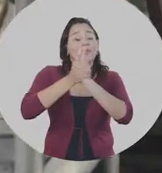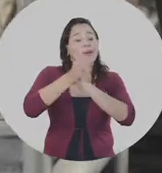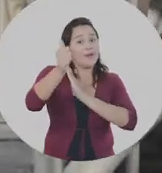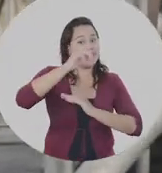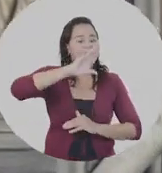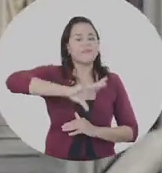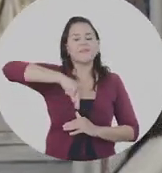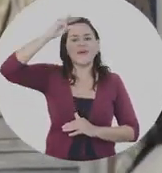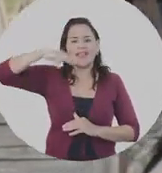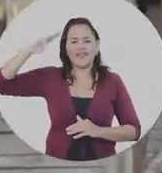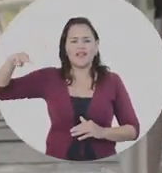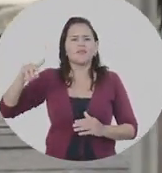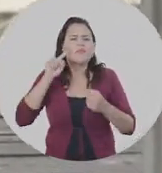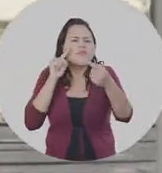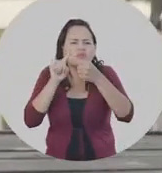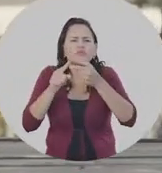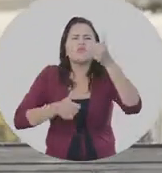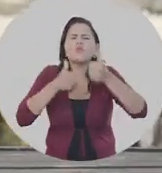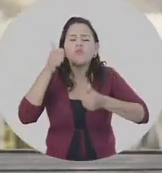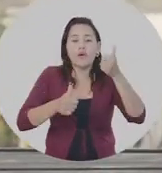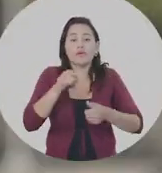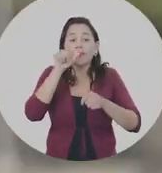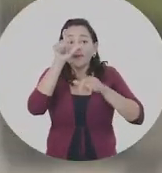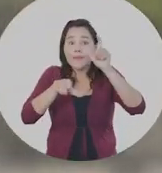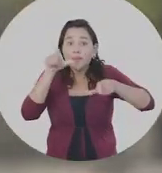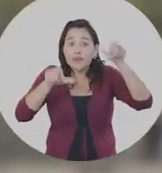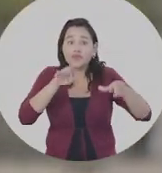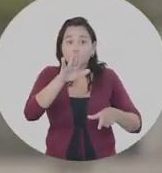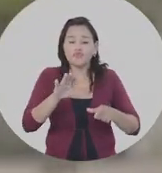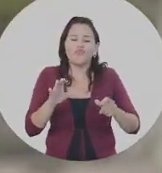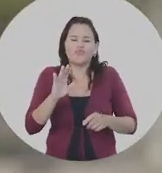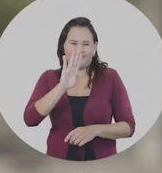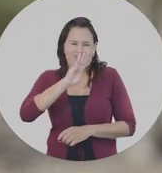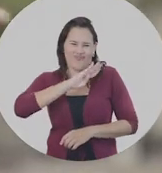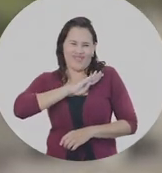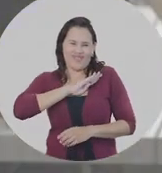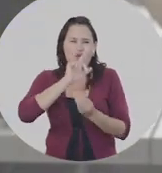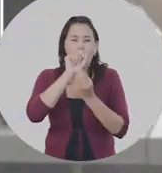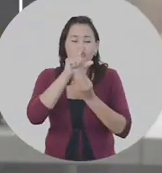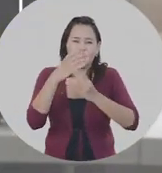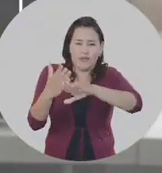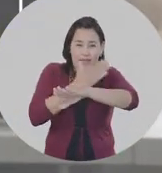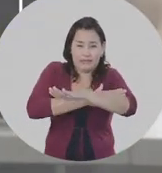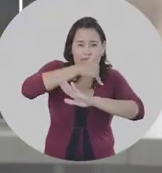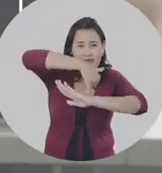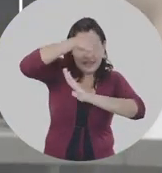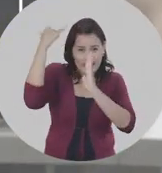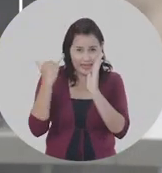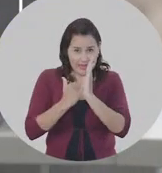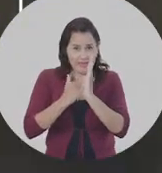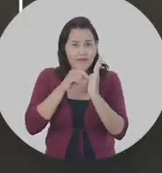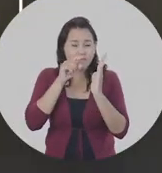Talento Magdalena está dirigido a los bachilleres que obtuvieron los mejores resultados en las pruebas Saber